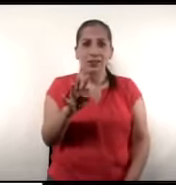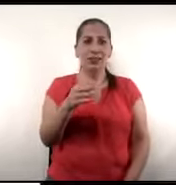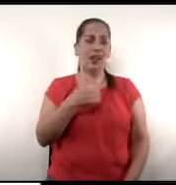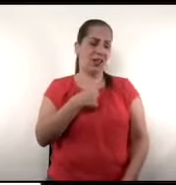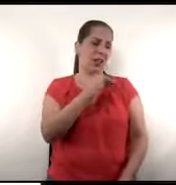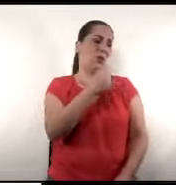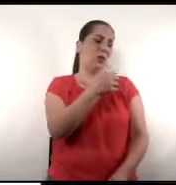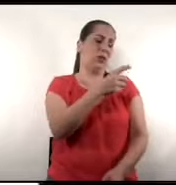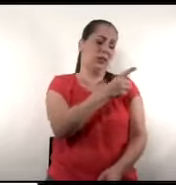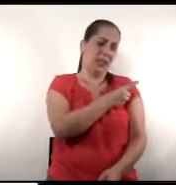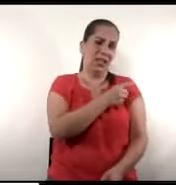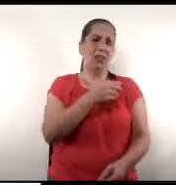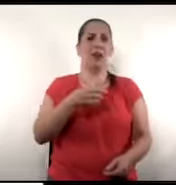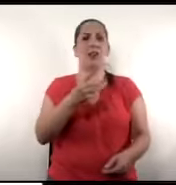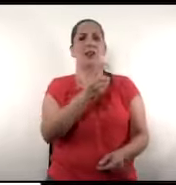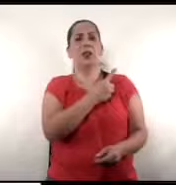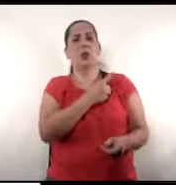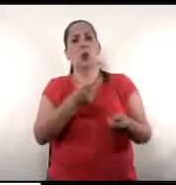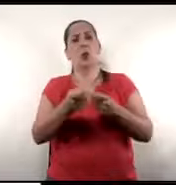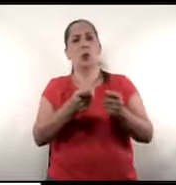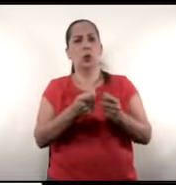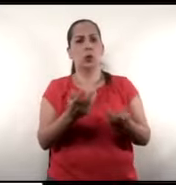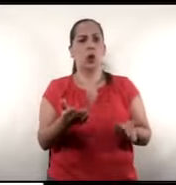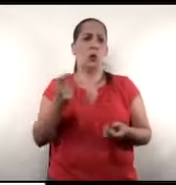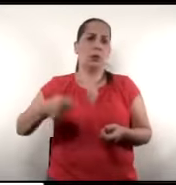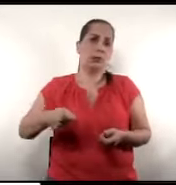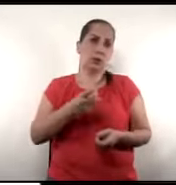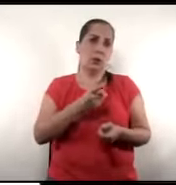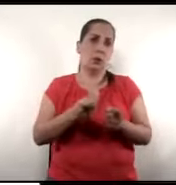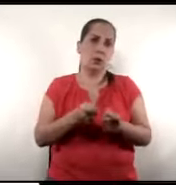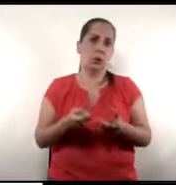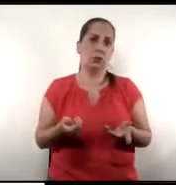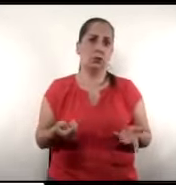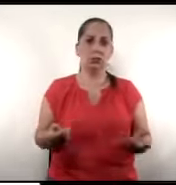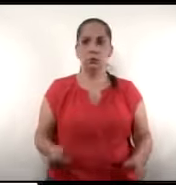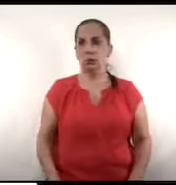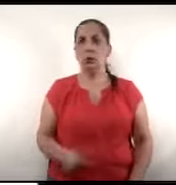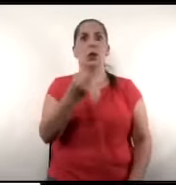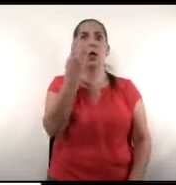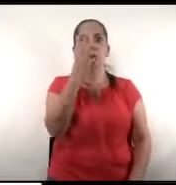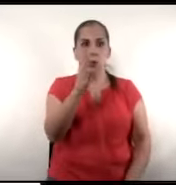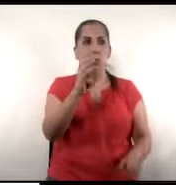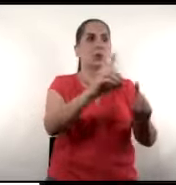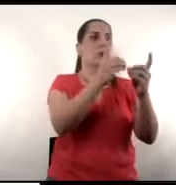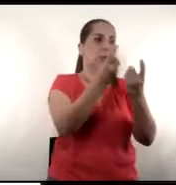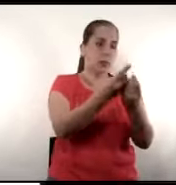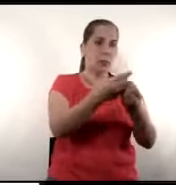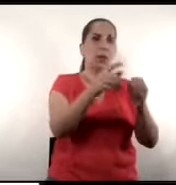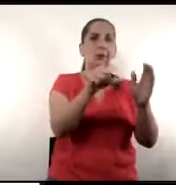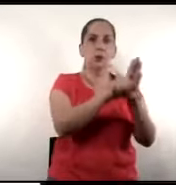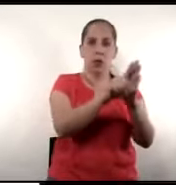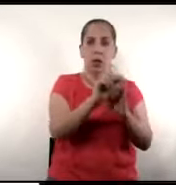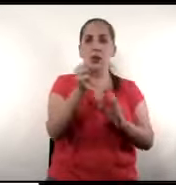su director ejecutivo o presidente ejecutivo, y son 14 departamentos legales, 14 departamentos de